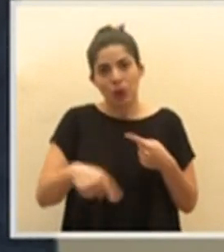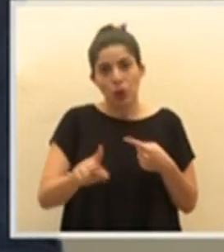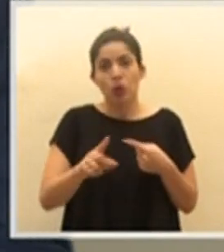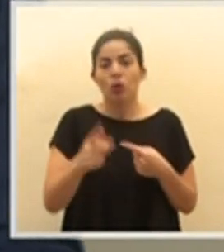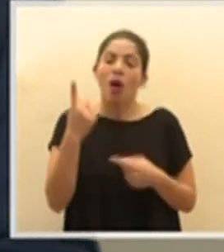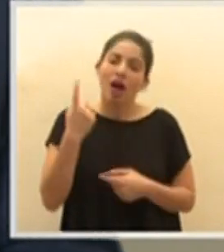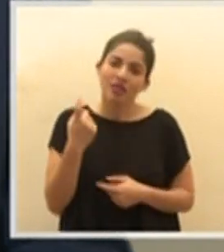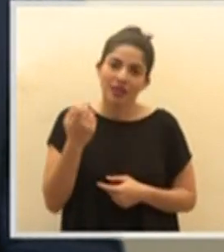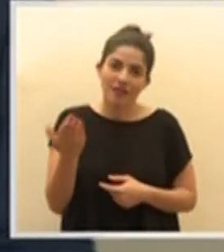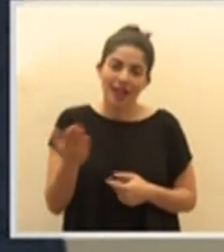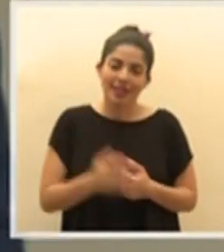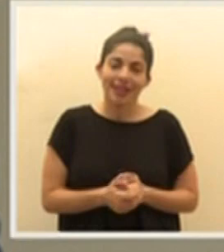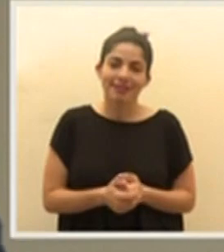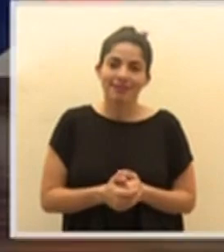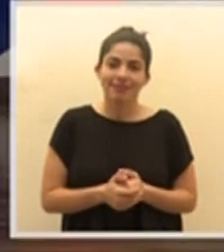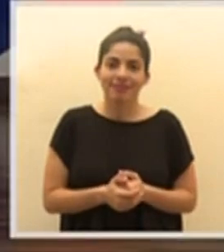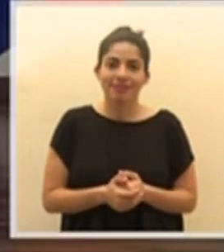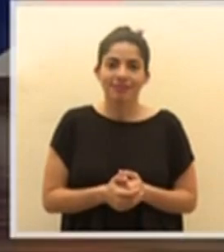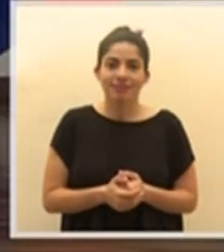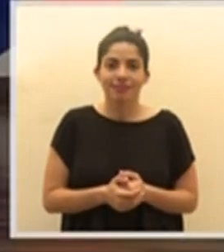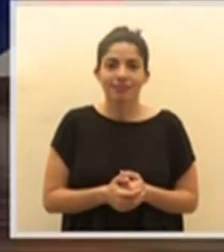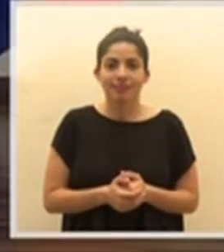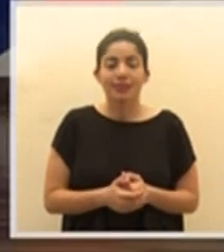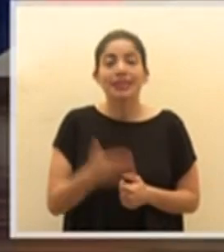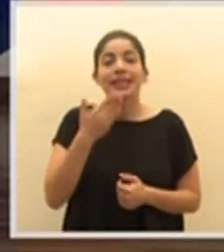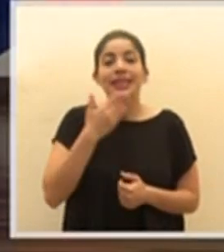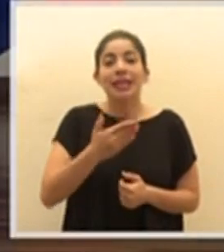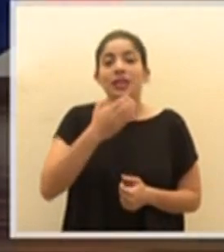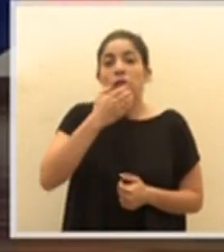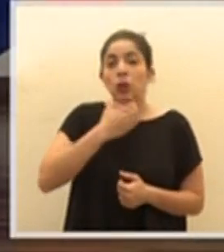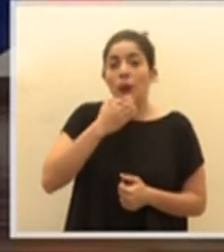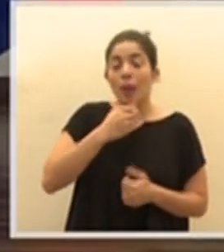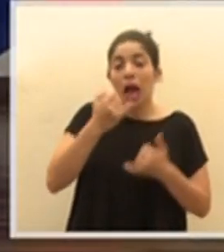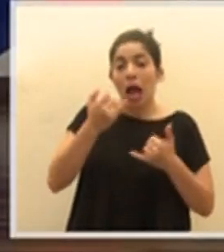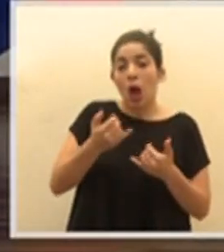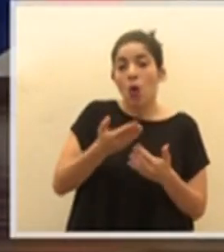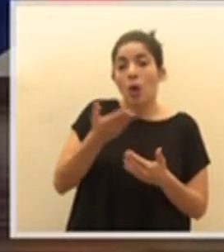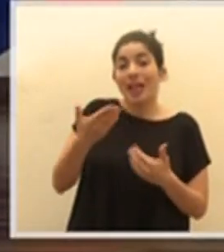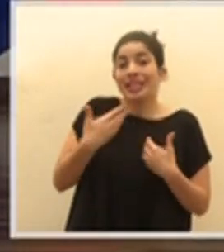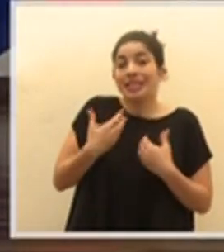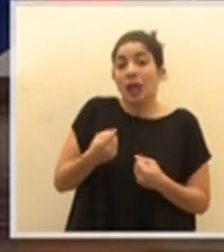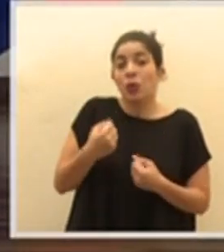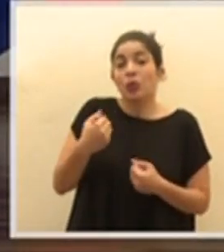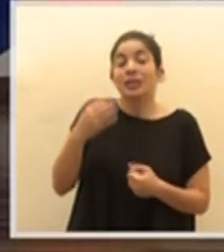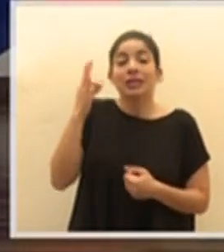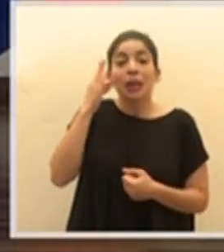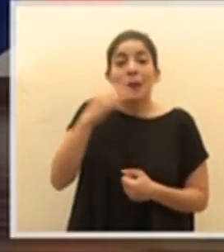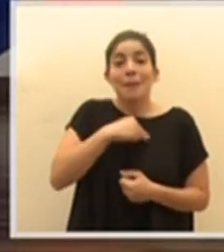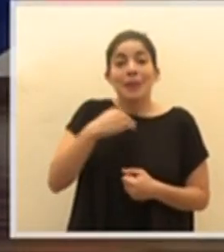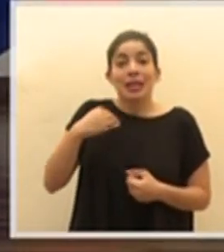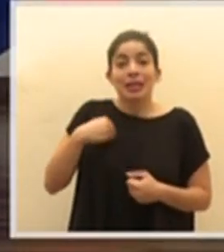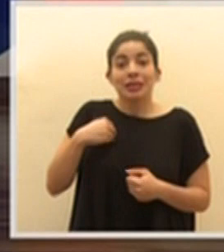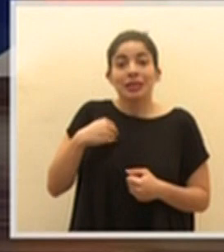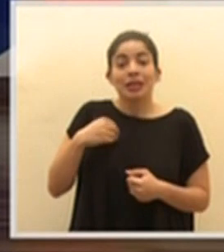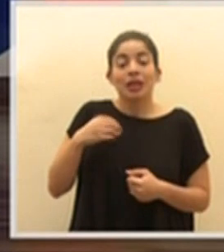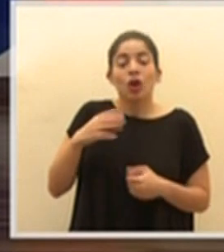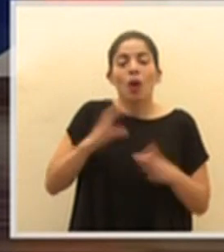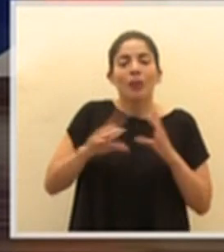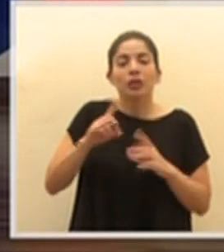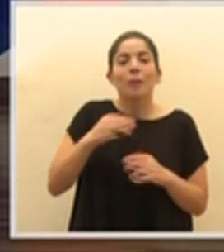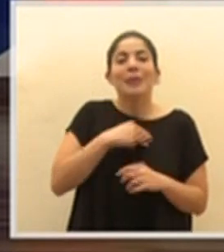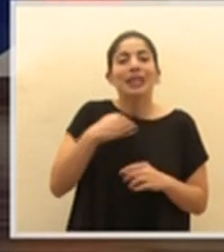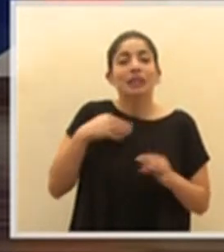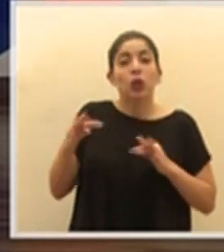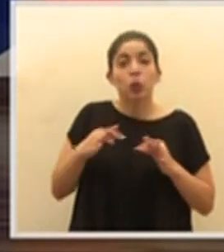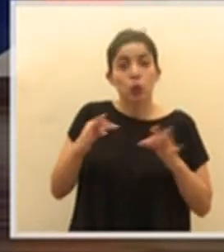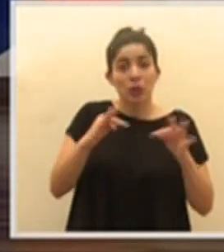hace falta. Muchas gracias, don Román. El estatus de la salud de la señora ministra de Comercio, de la señora ministra de Turismo